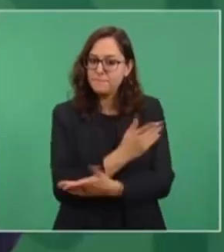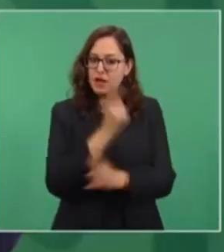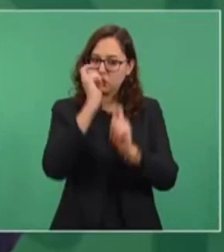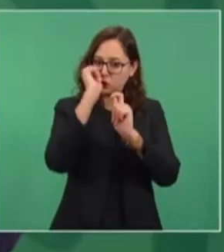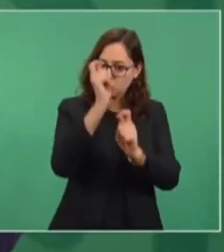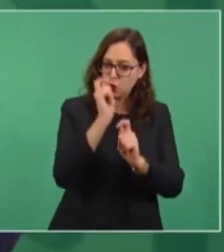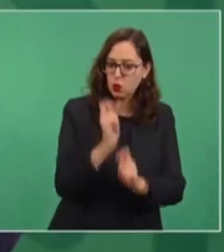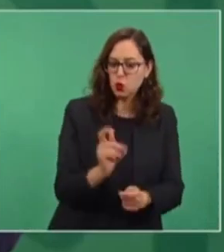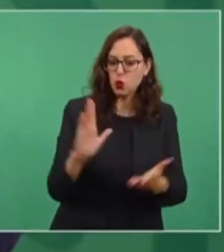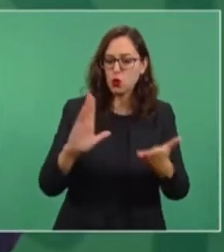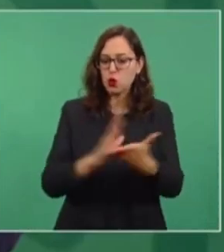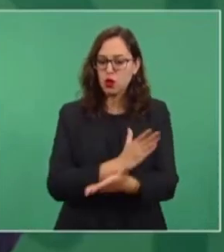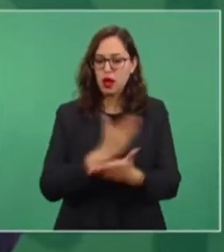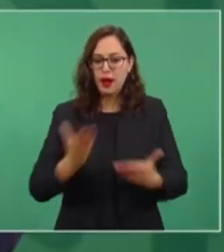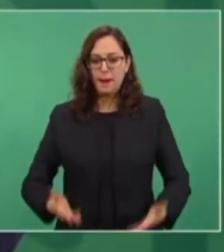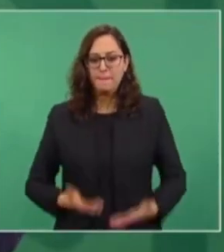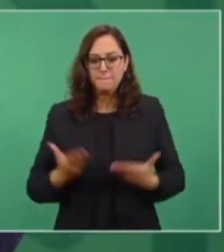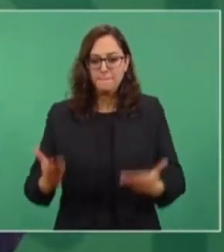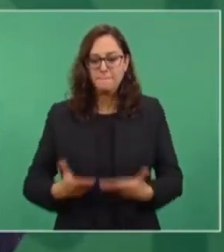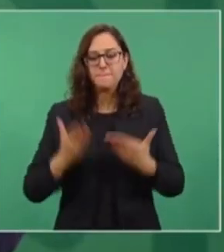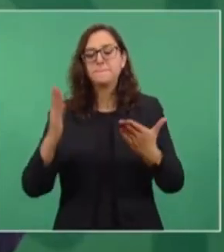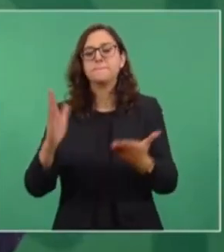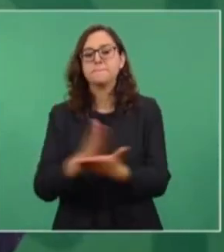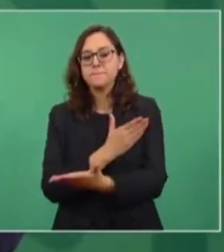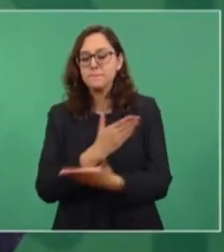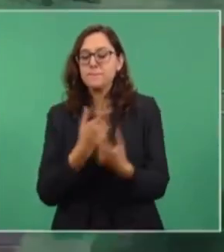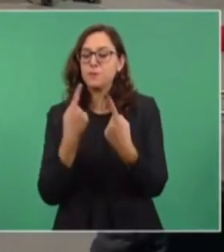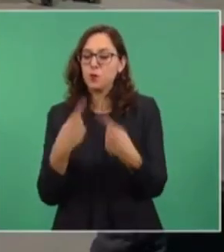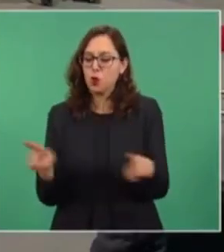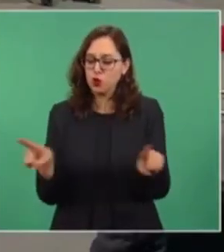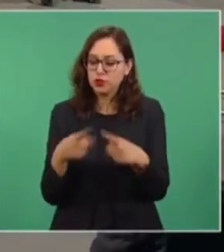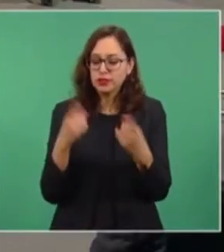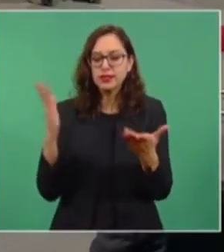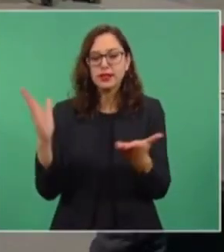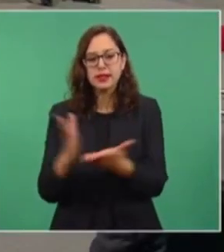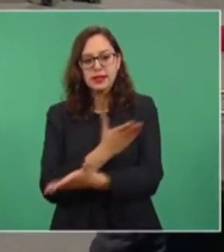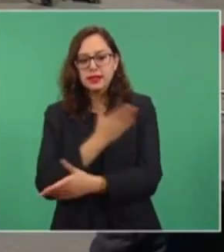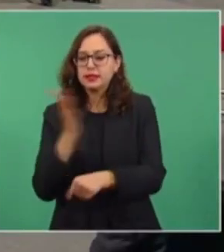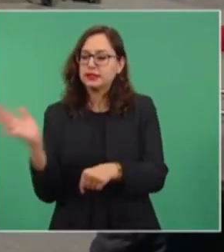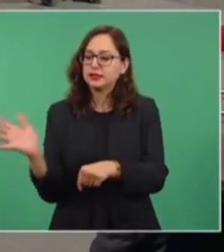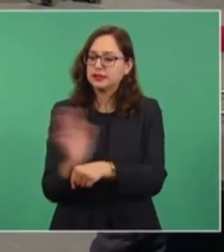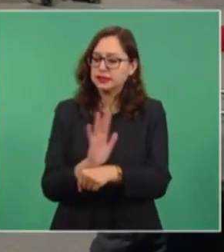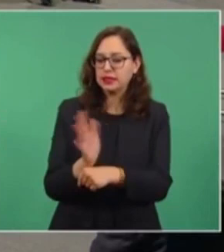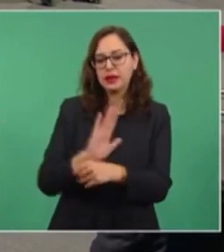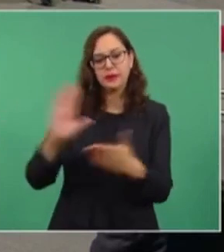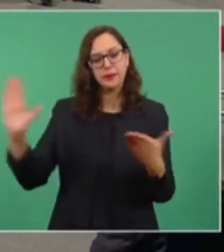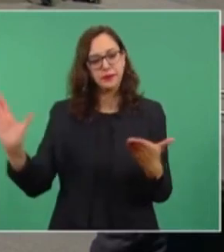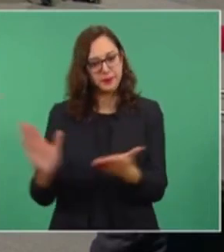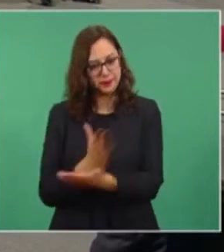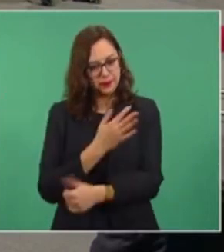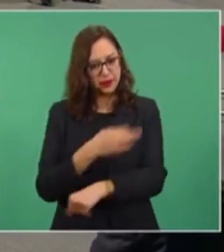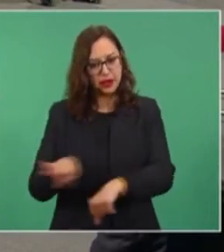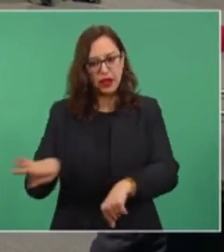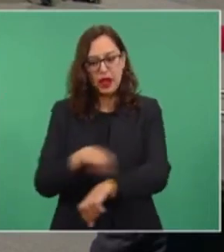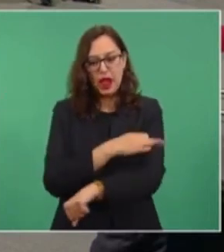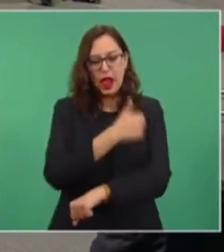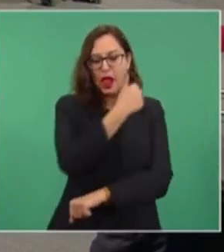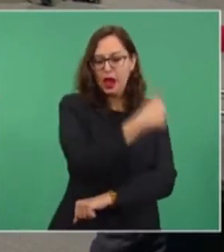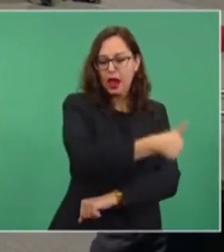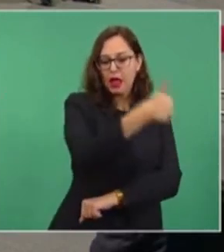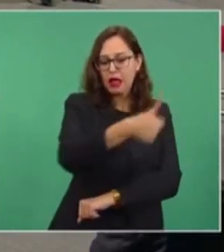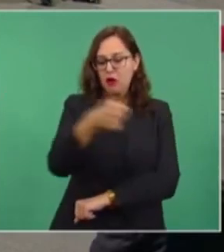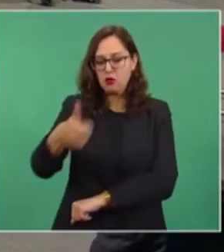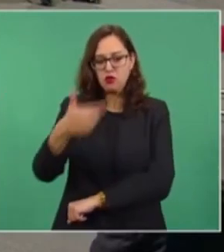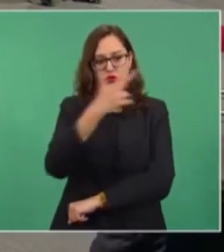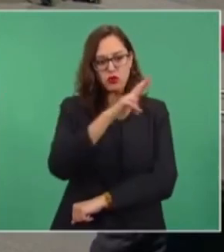escultura, la danza, la música, el cine y la propia arquitectura, tengan un reconocimiento independiente y sin